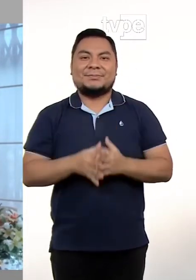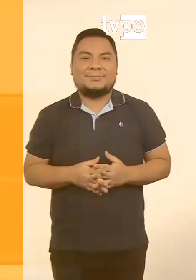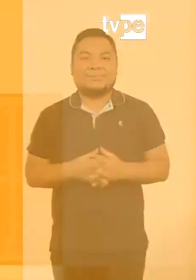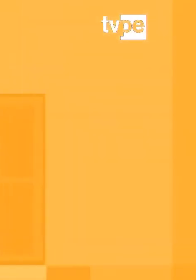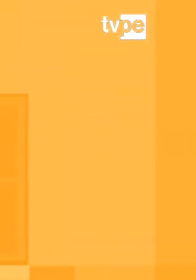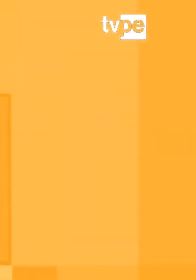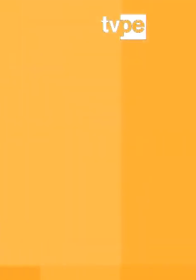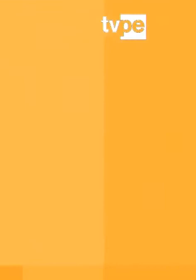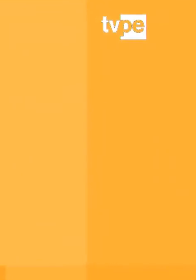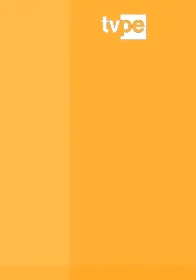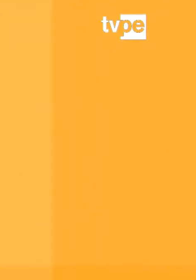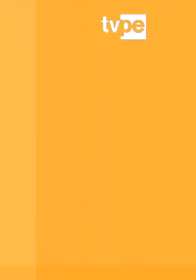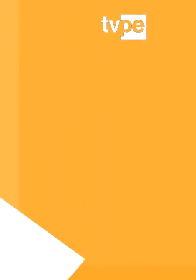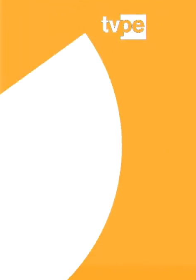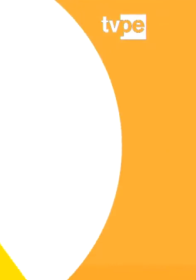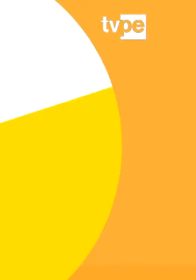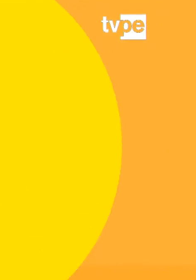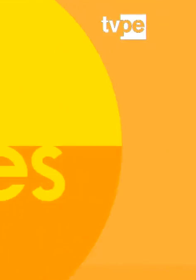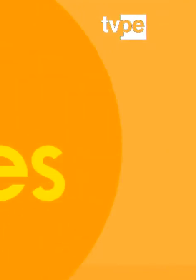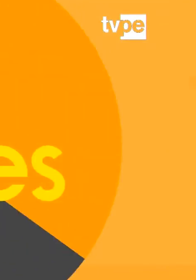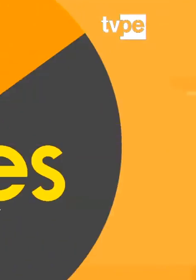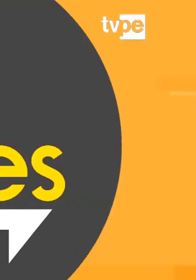Barreras.